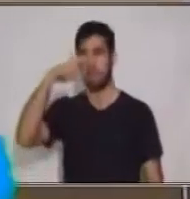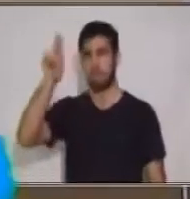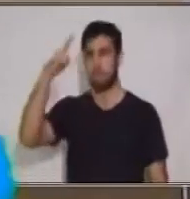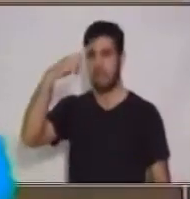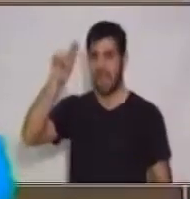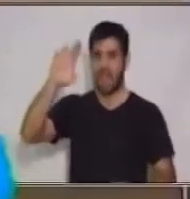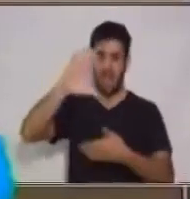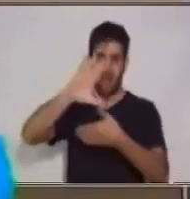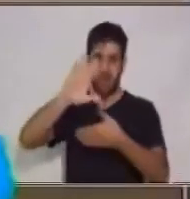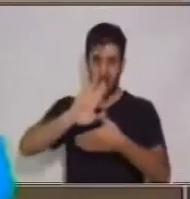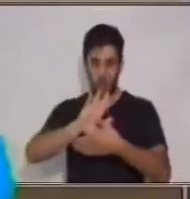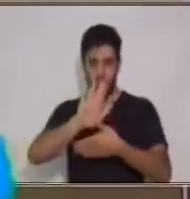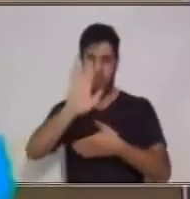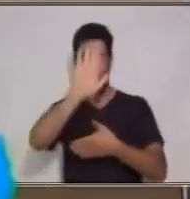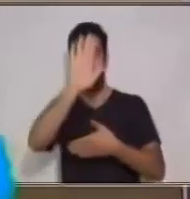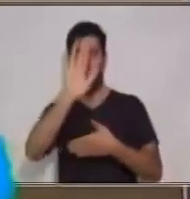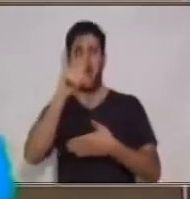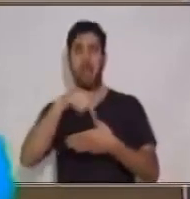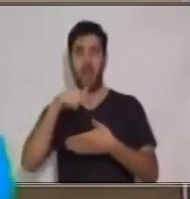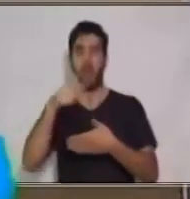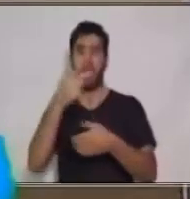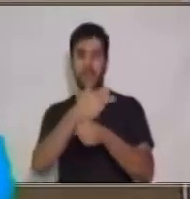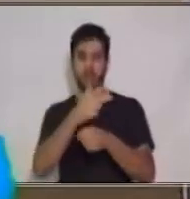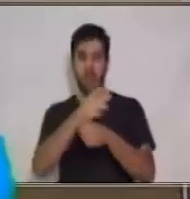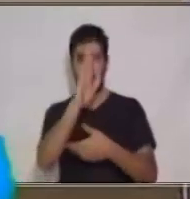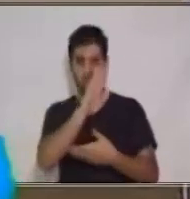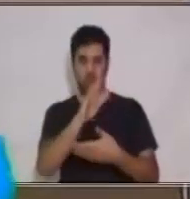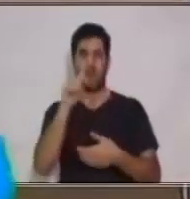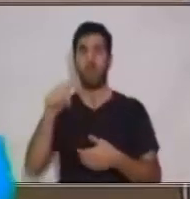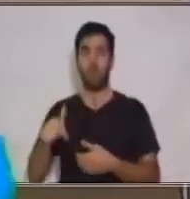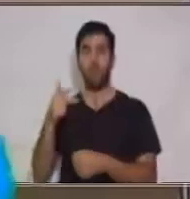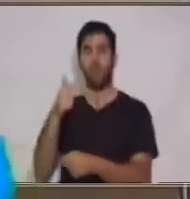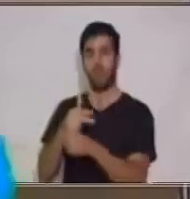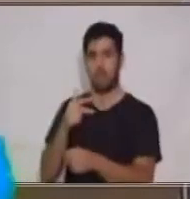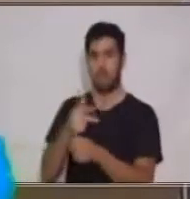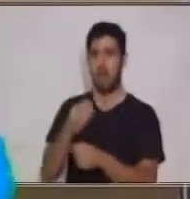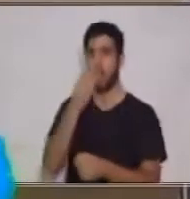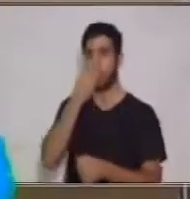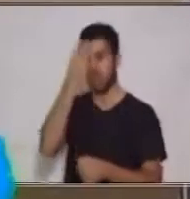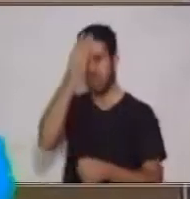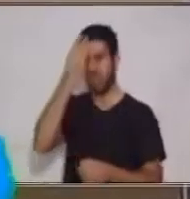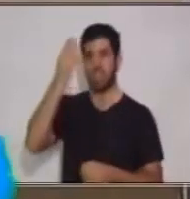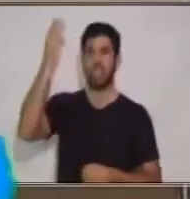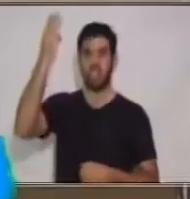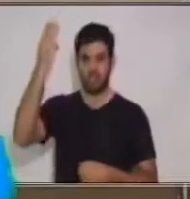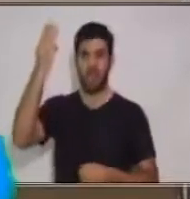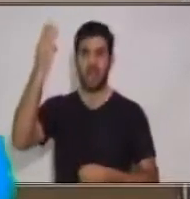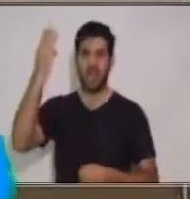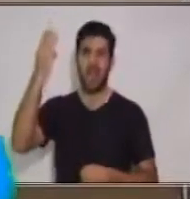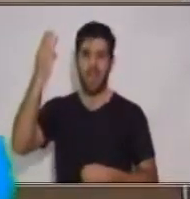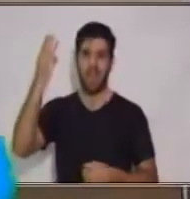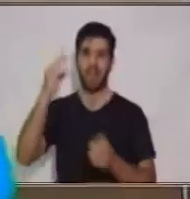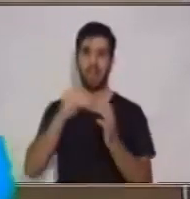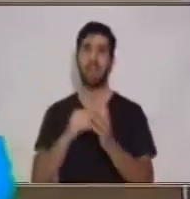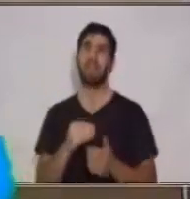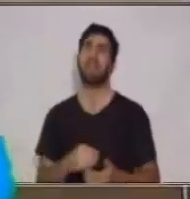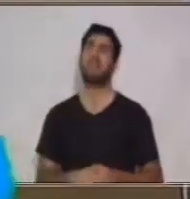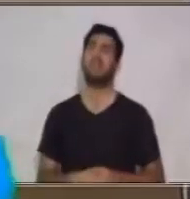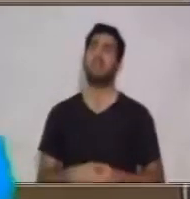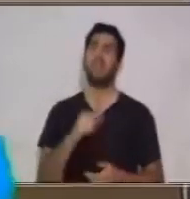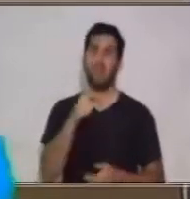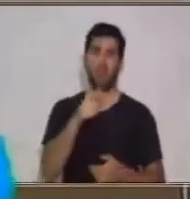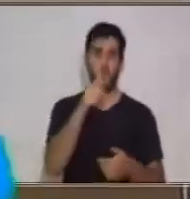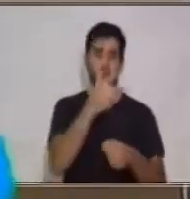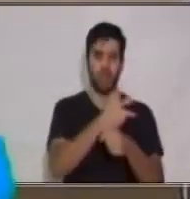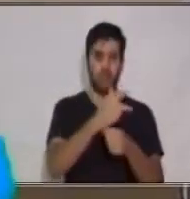alguna parte de Guatemala. Los maya quiché, que predominaron en Guatemala y parte de Honduras